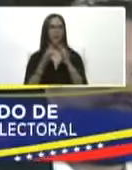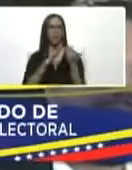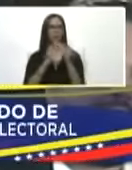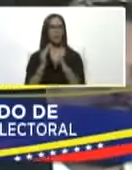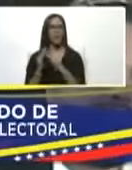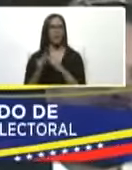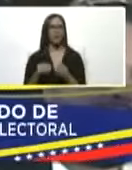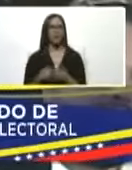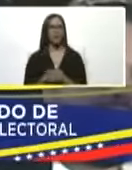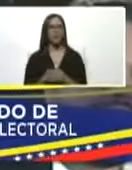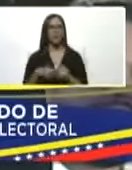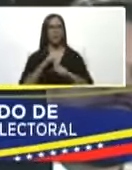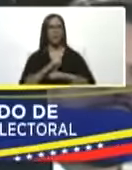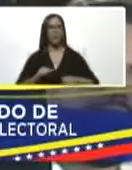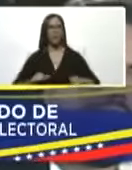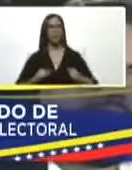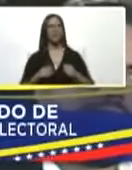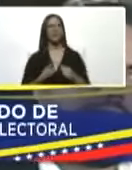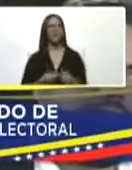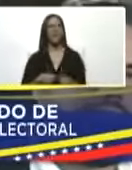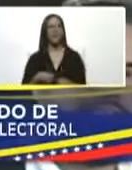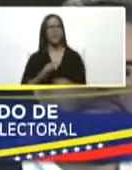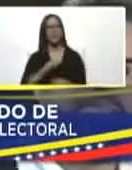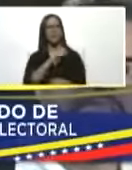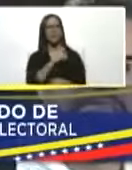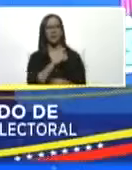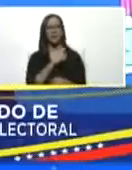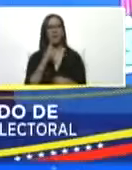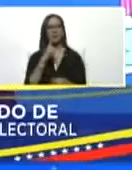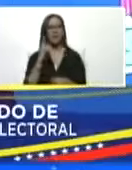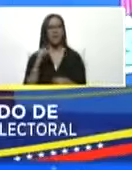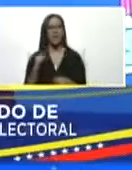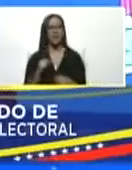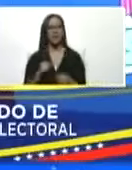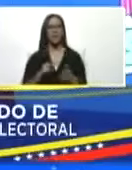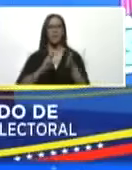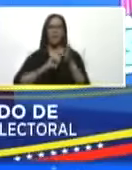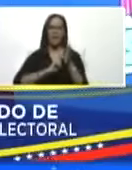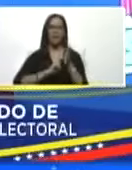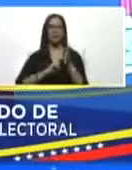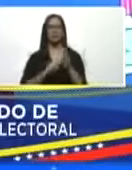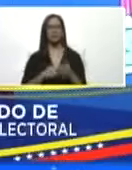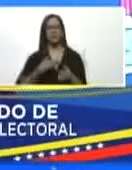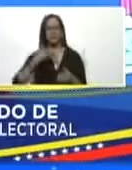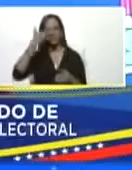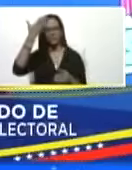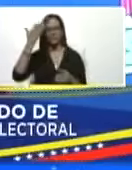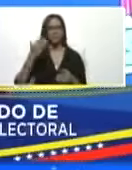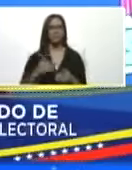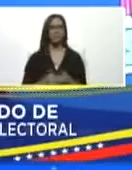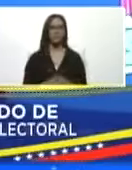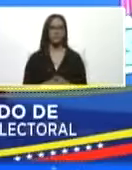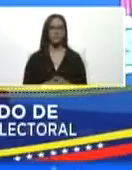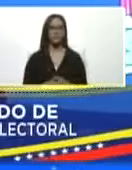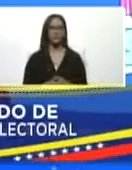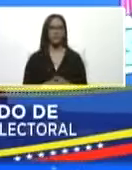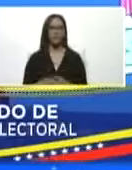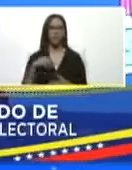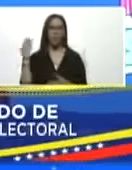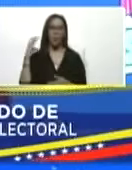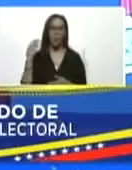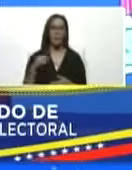portugueses, españoles, italianos, palestinos, libios, sirios,